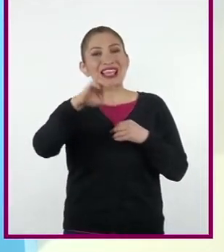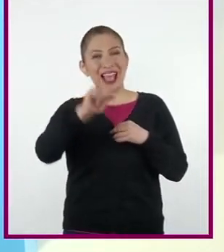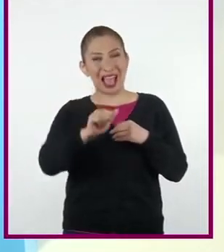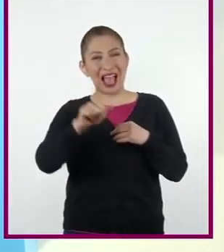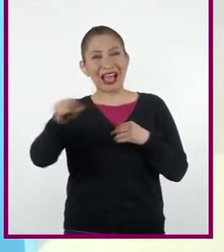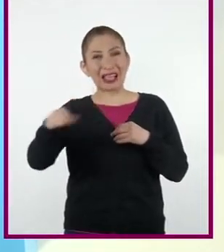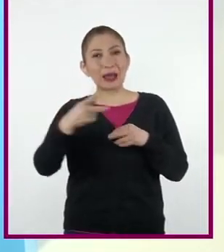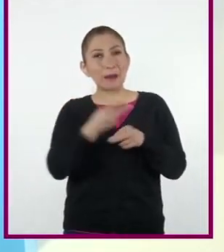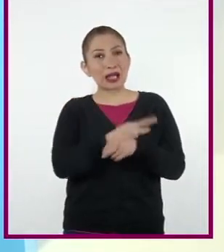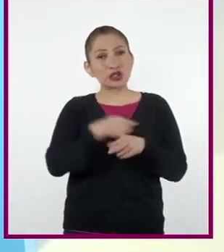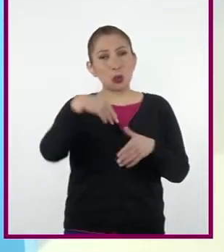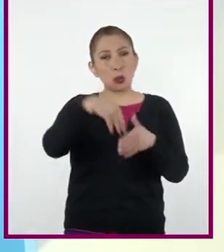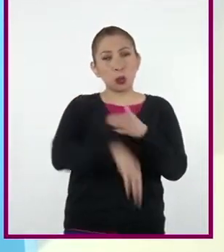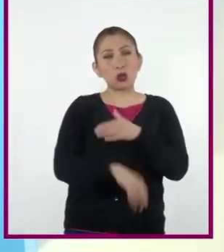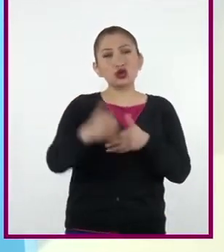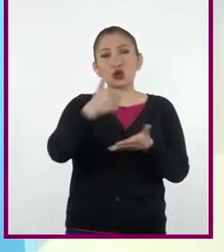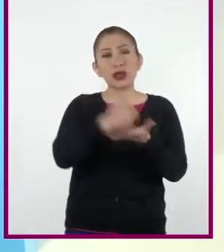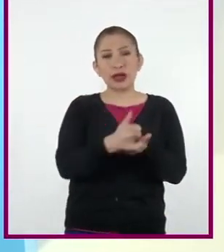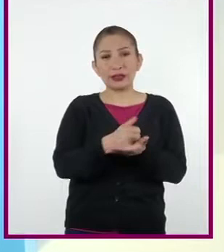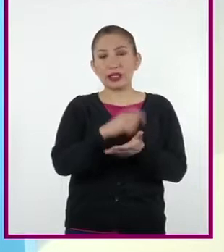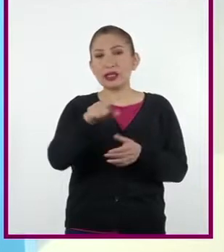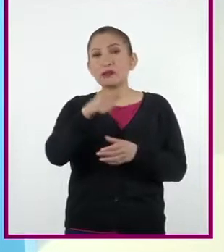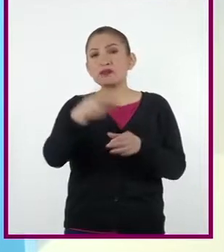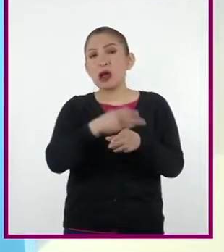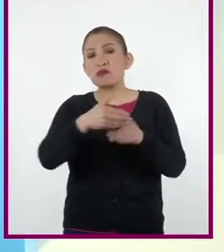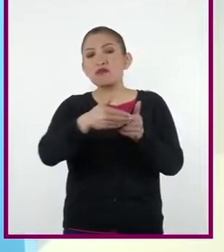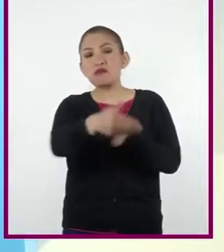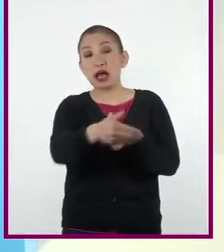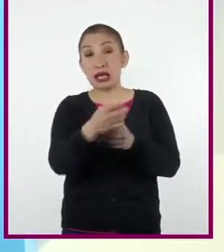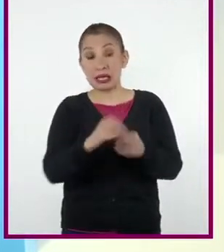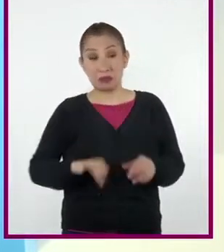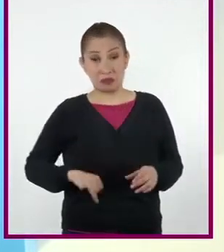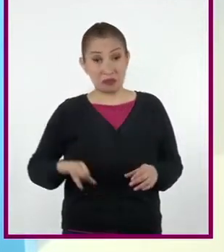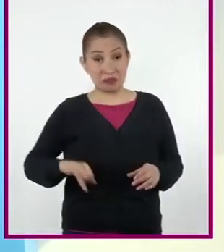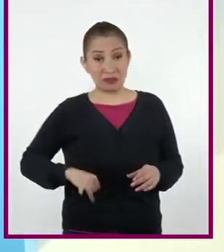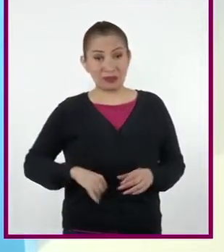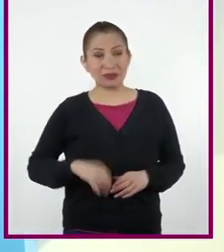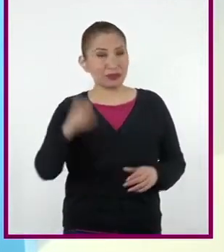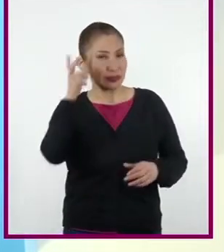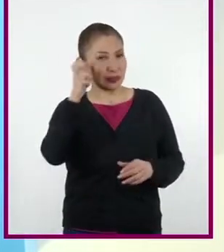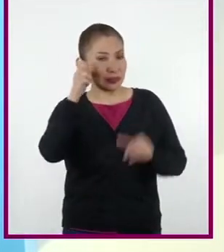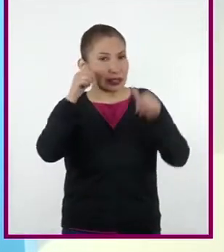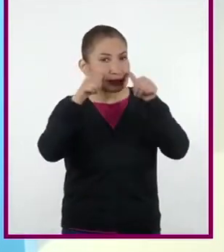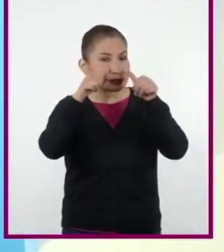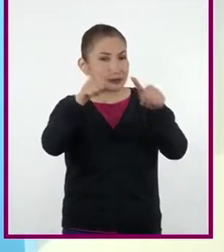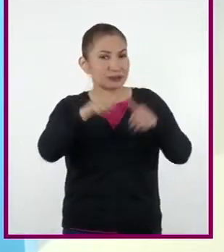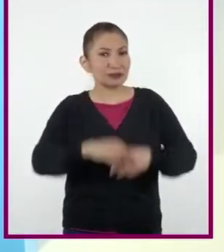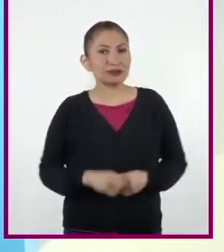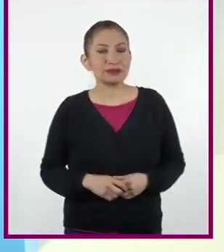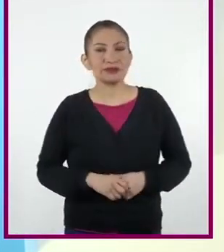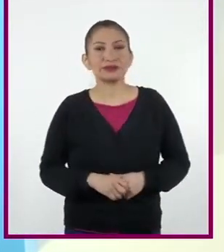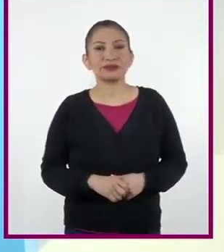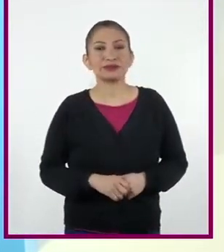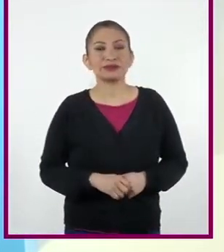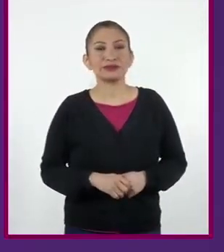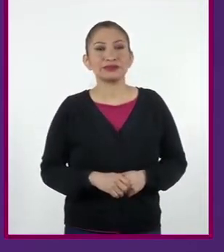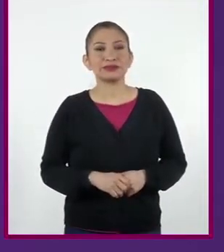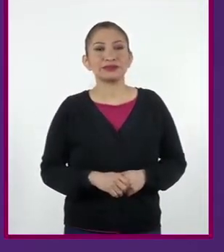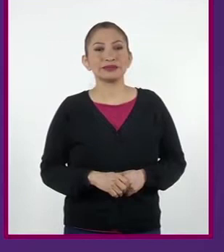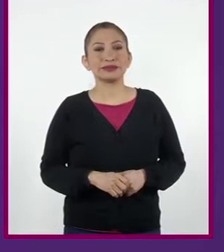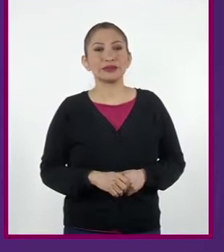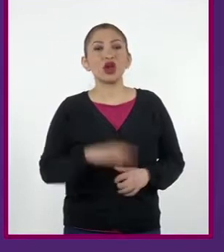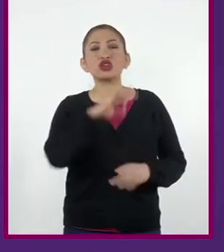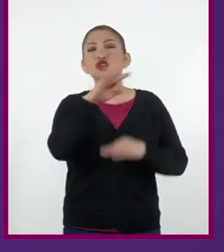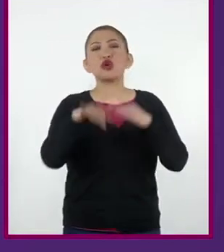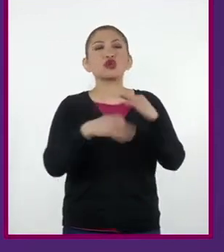lo ocurrido en años posteriores. Es muy interesante, escuchen con atención.